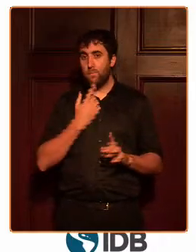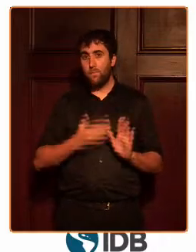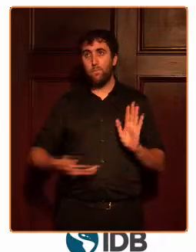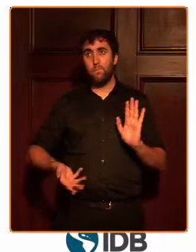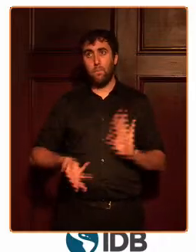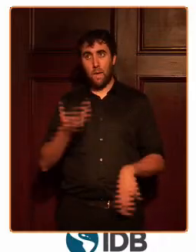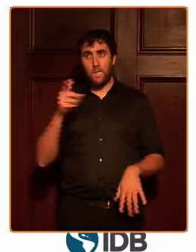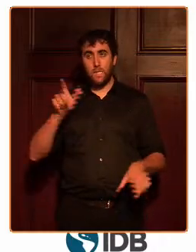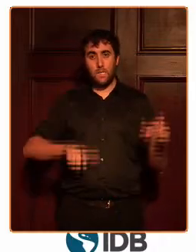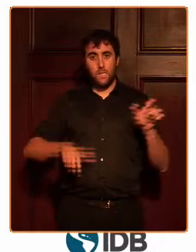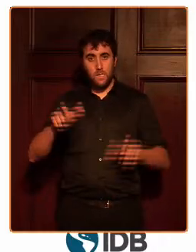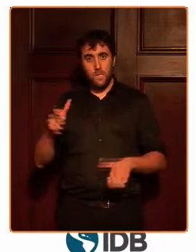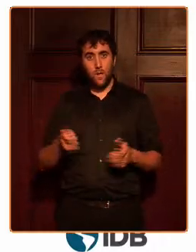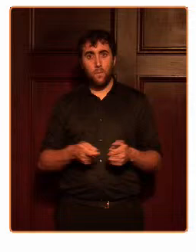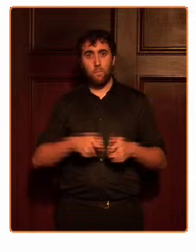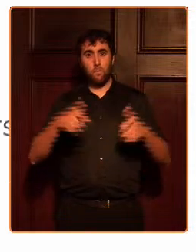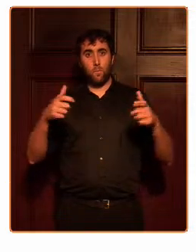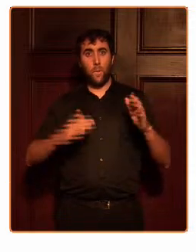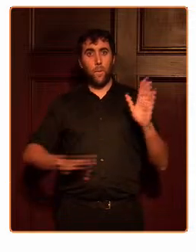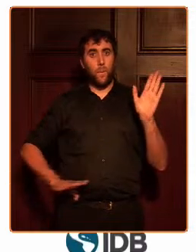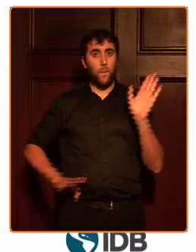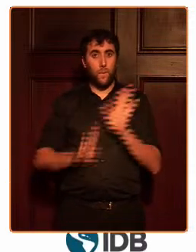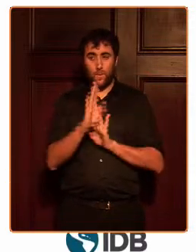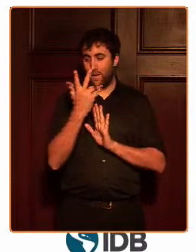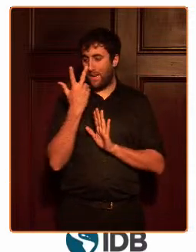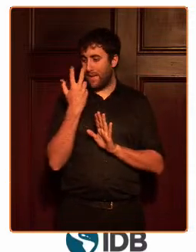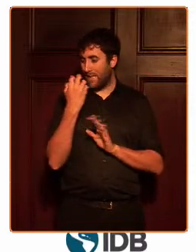crecido muchísimo en los últimos 3 años.